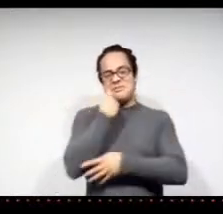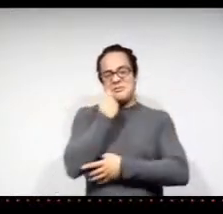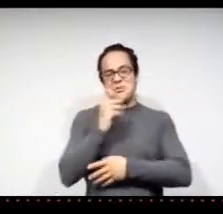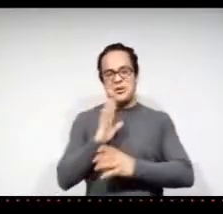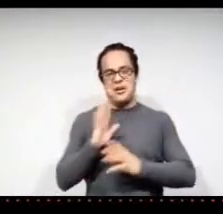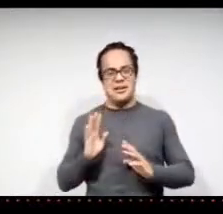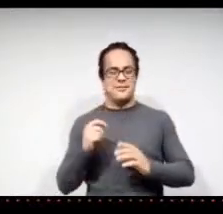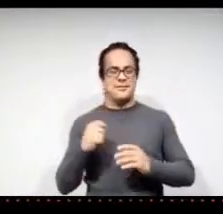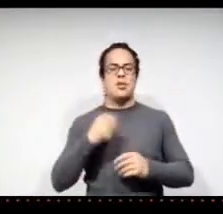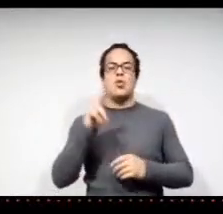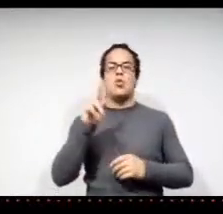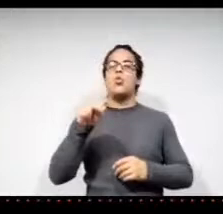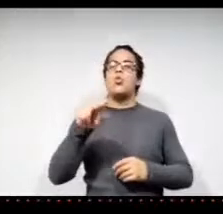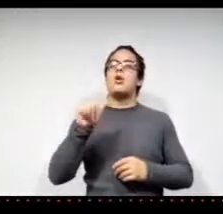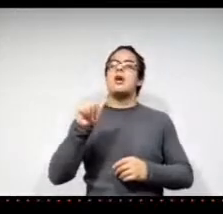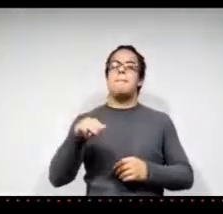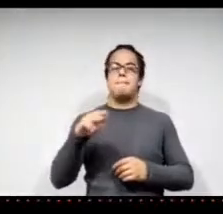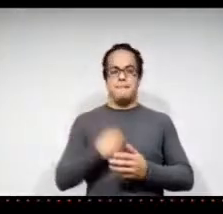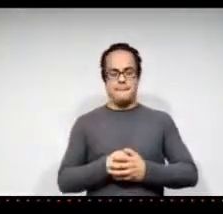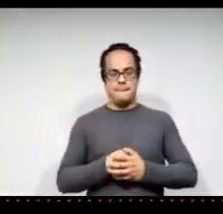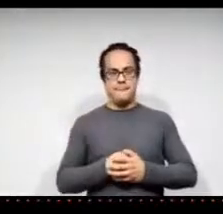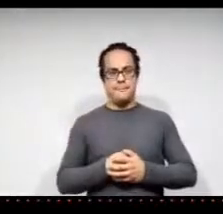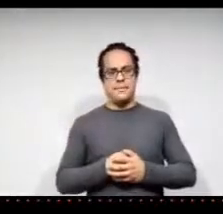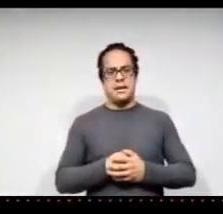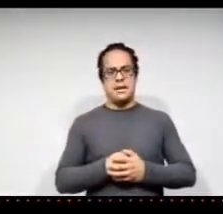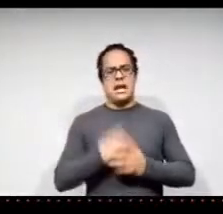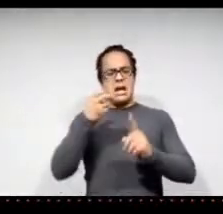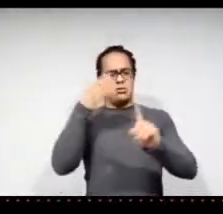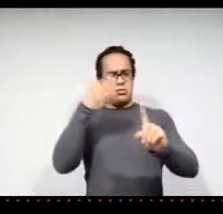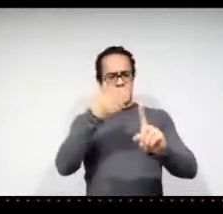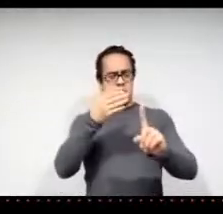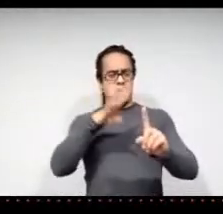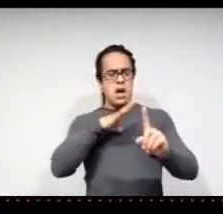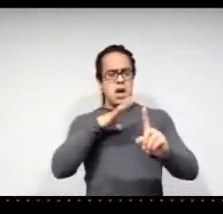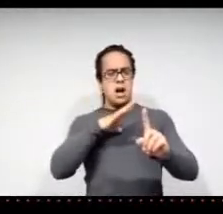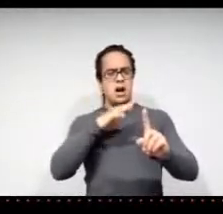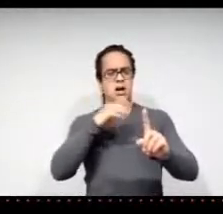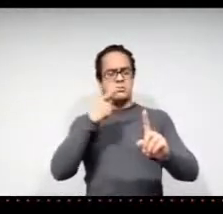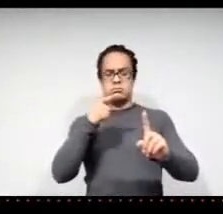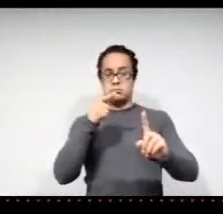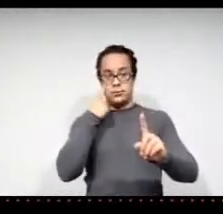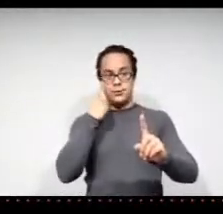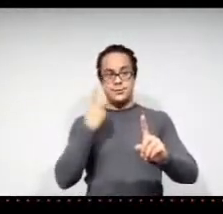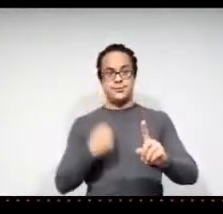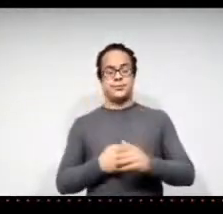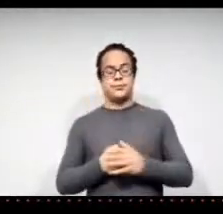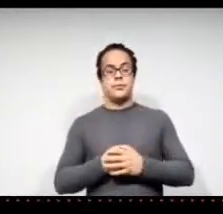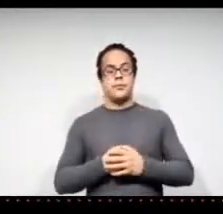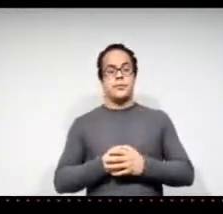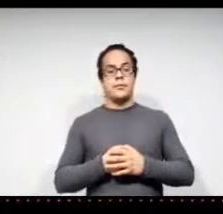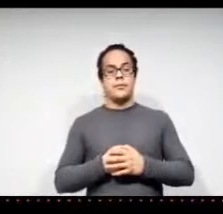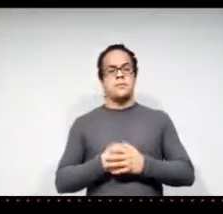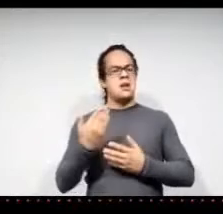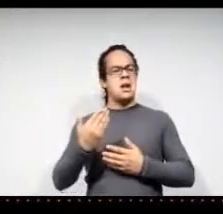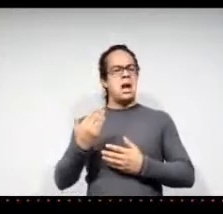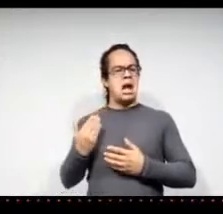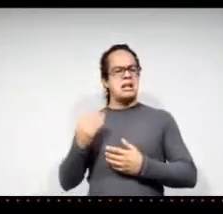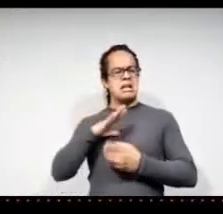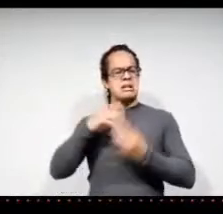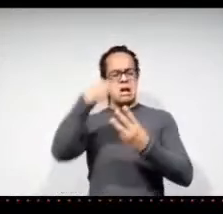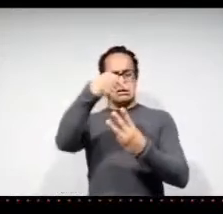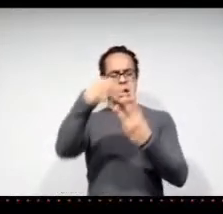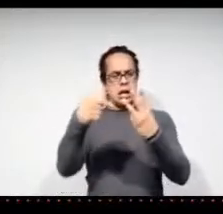UNAM. Entonces definitivamente el foco lo tenemos puesto en lo siguiente. Antes hablamos de tres modalidades, en